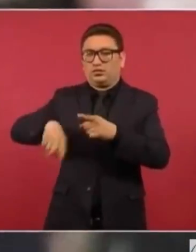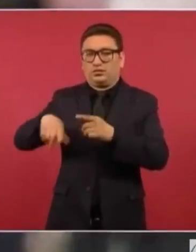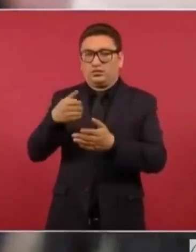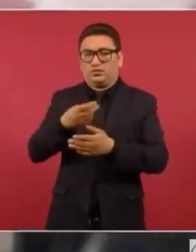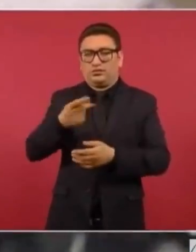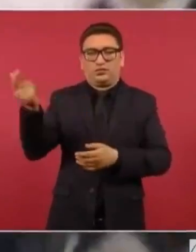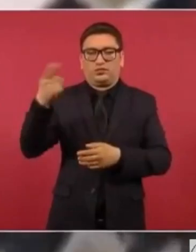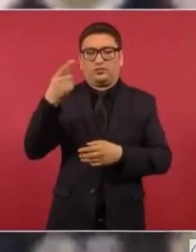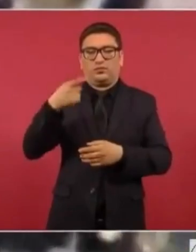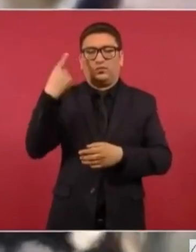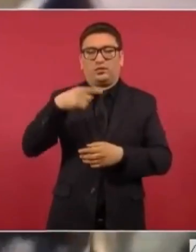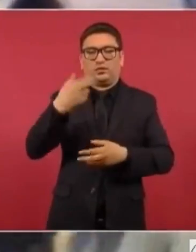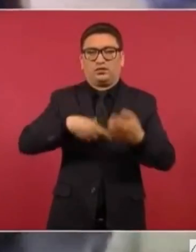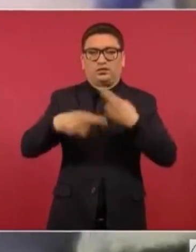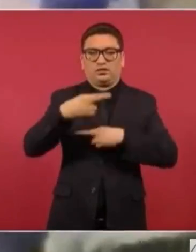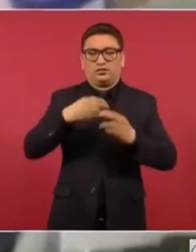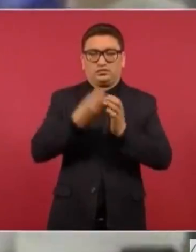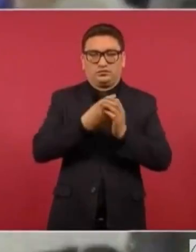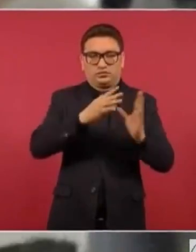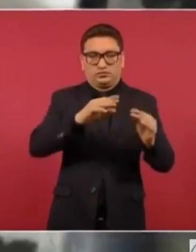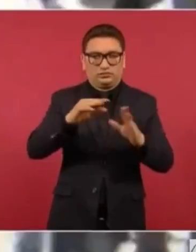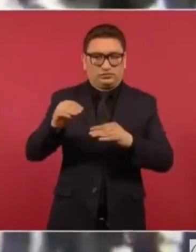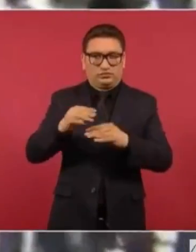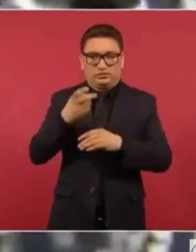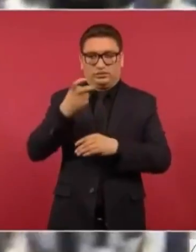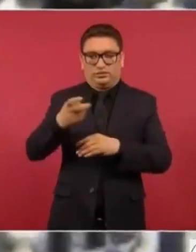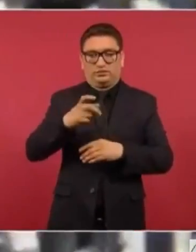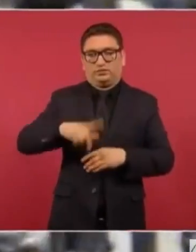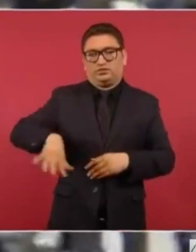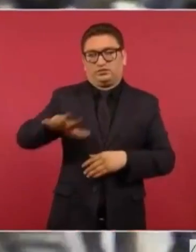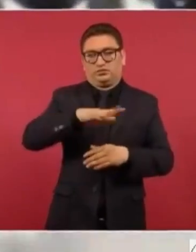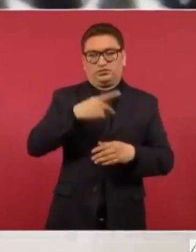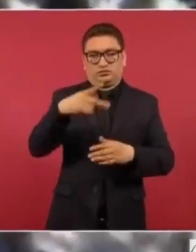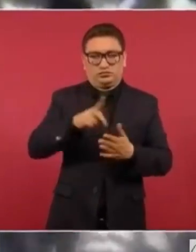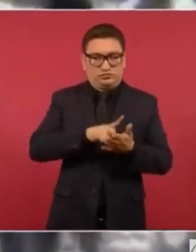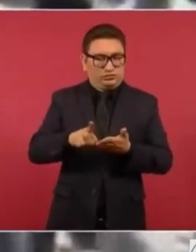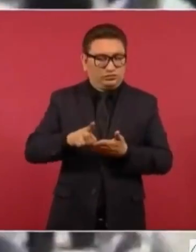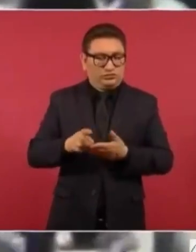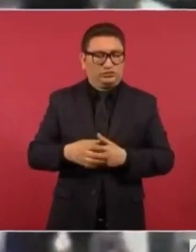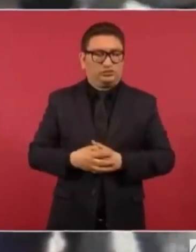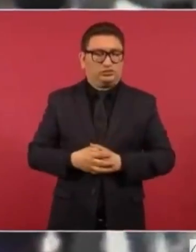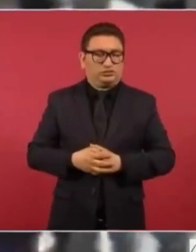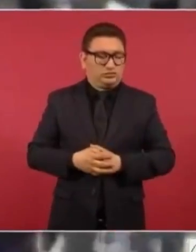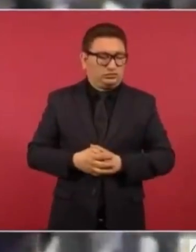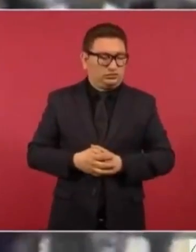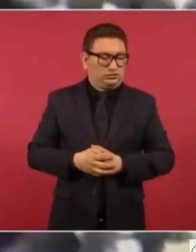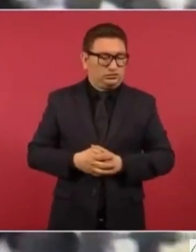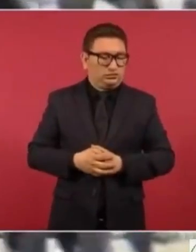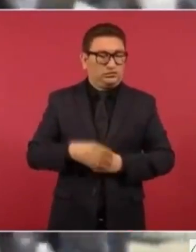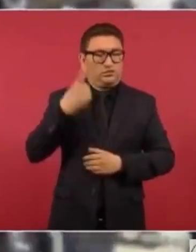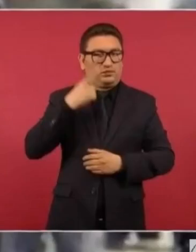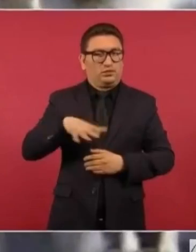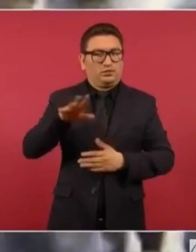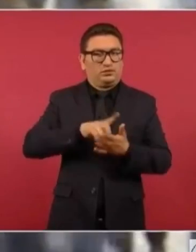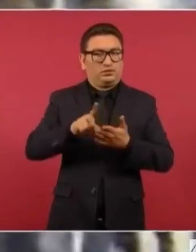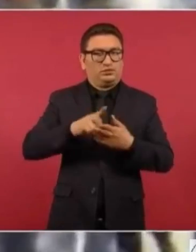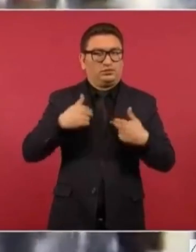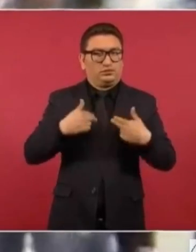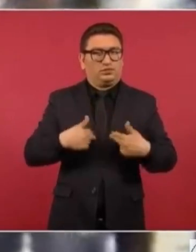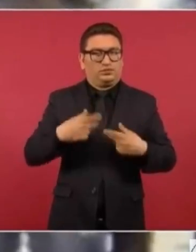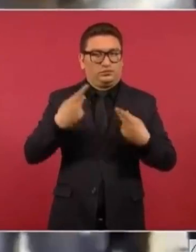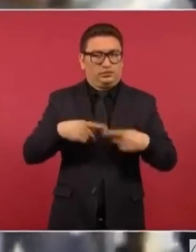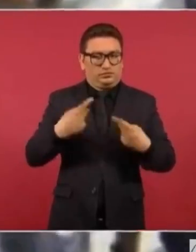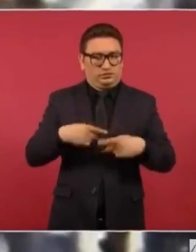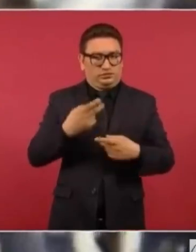que tienen que regresar al salón. Digo, el Estado de Derecho, aplicado con cuidado a los derechos humanos de las personas, eso